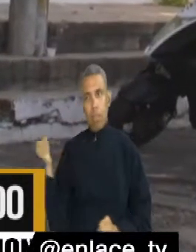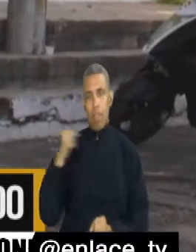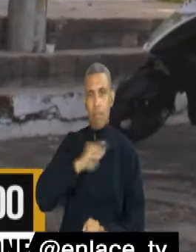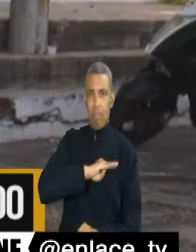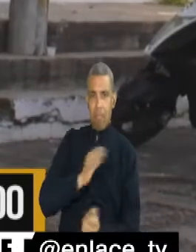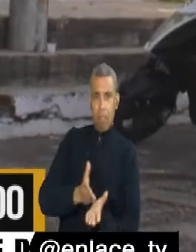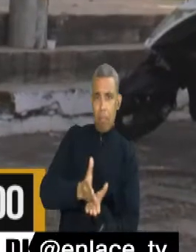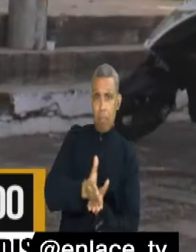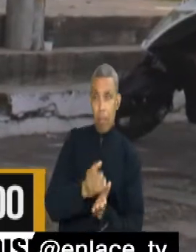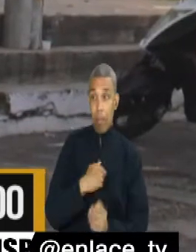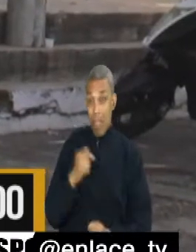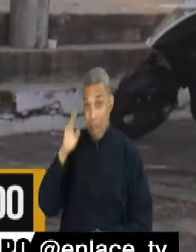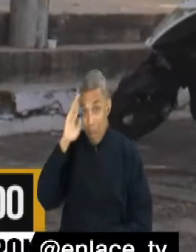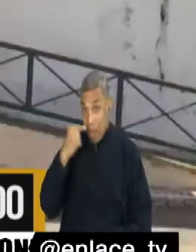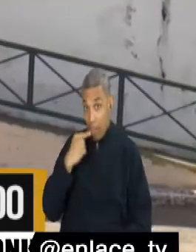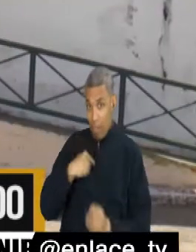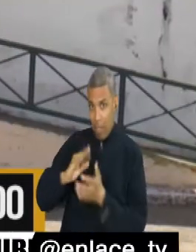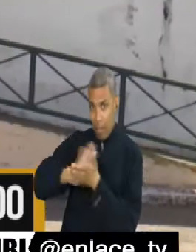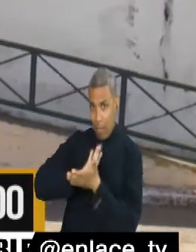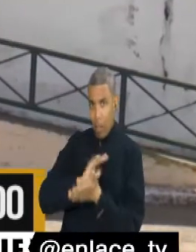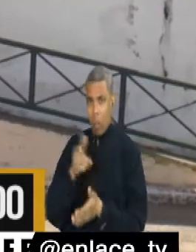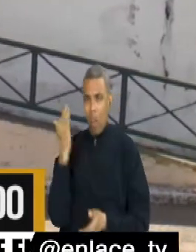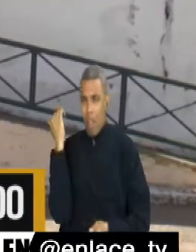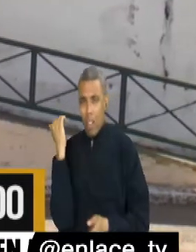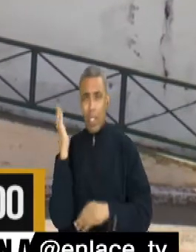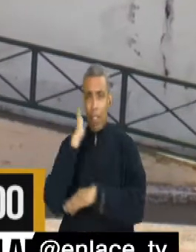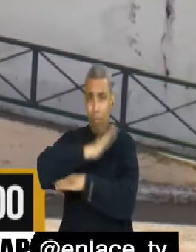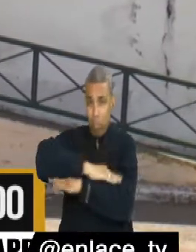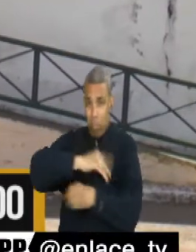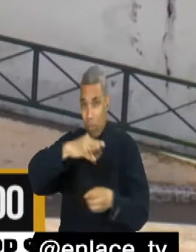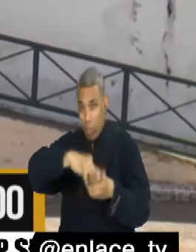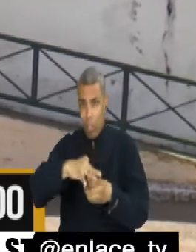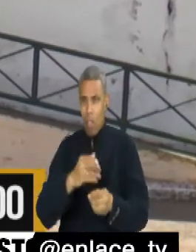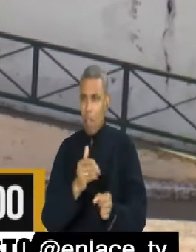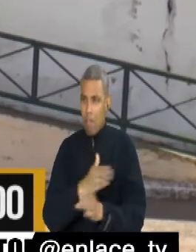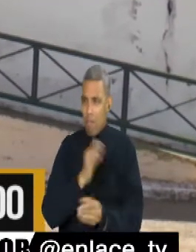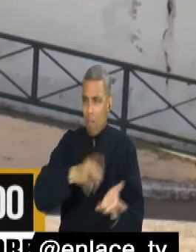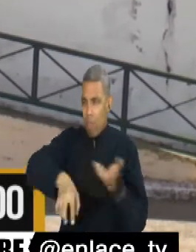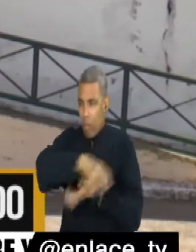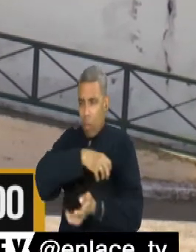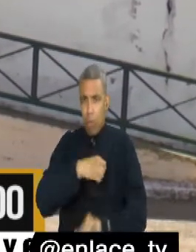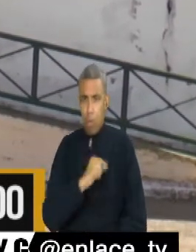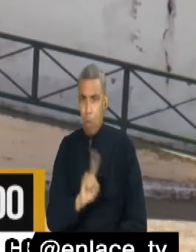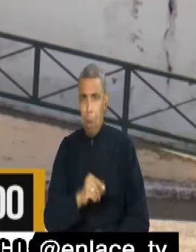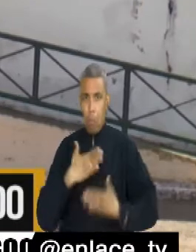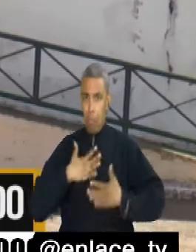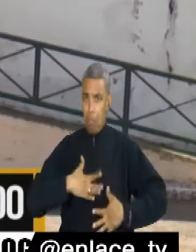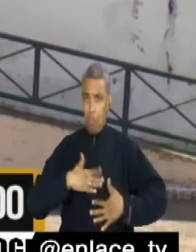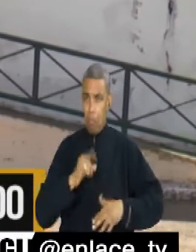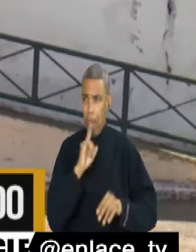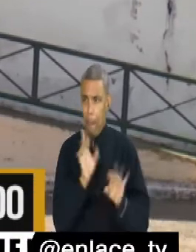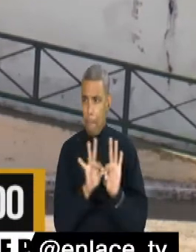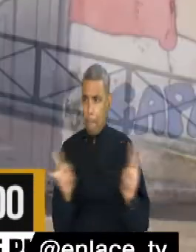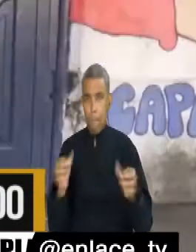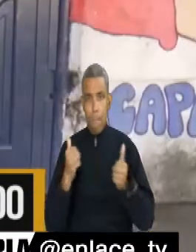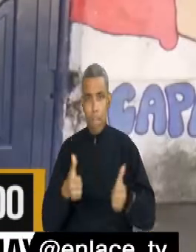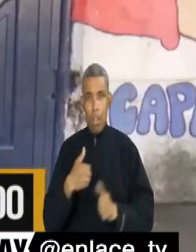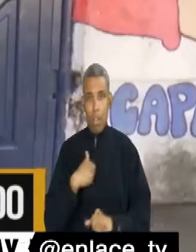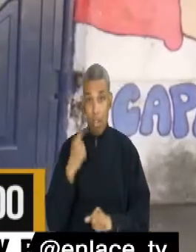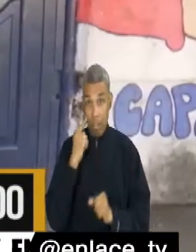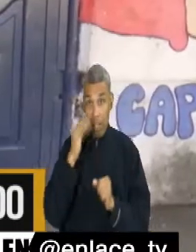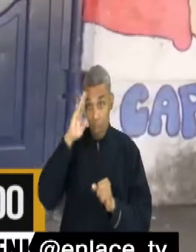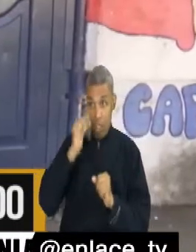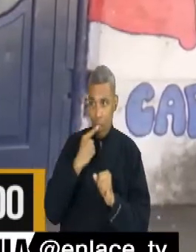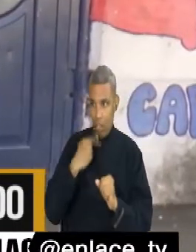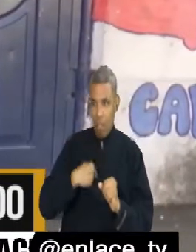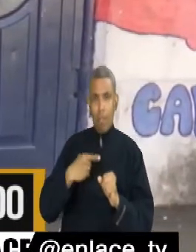público. En cuestión de seguridad, los organismos de inteligencia locales y nacionales pues no nos han dado ninguna alerta